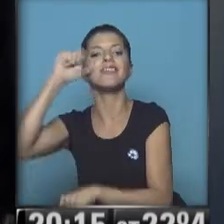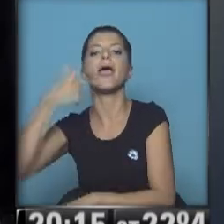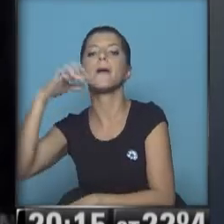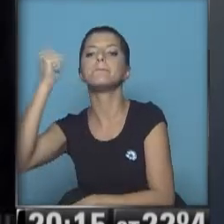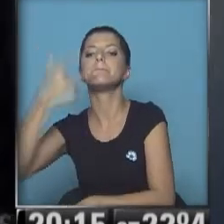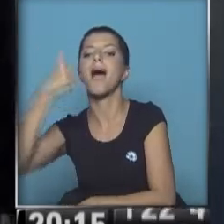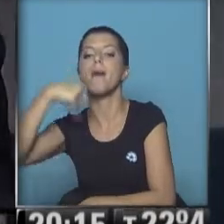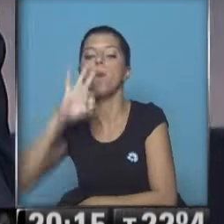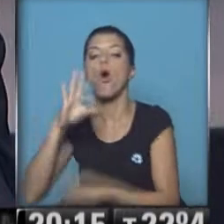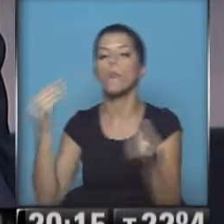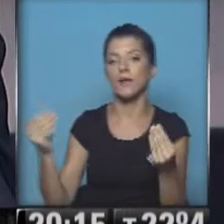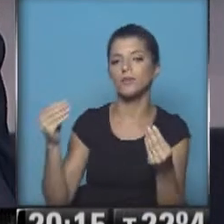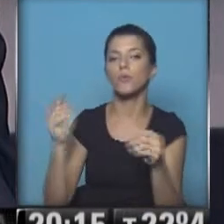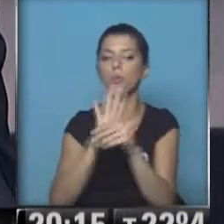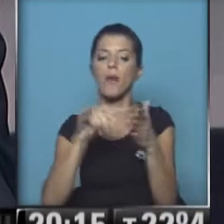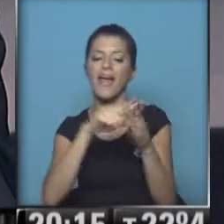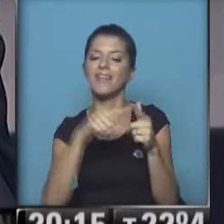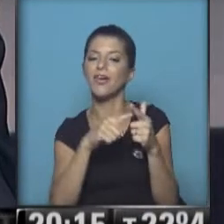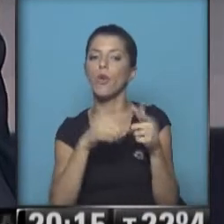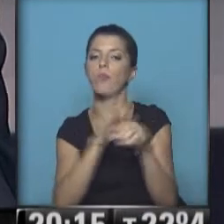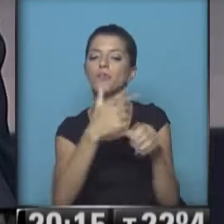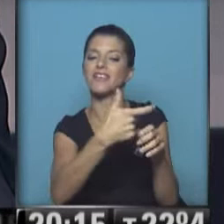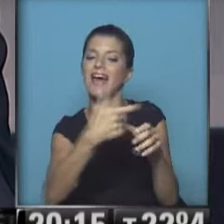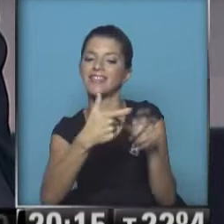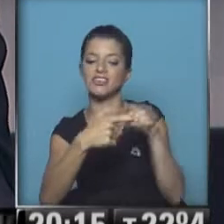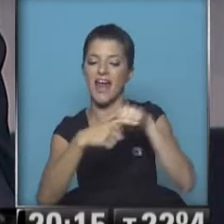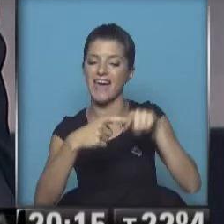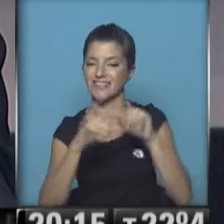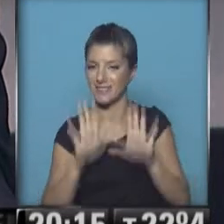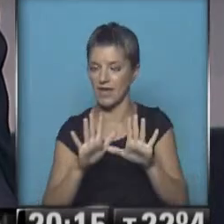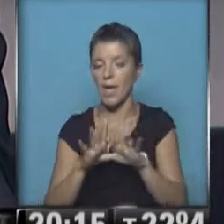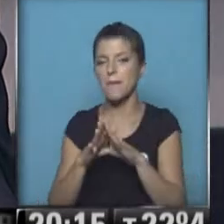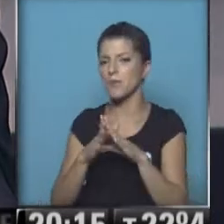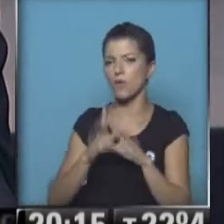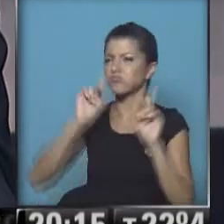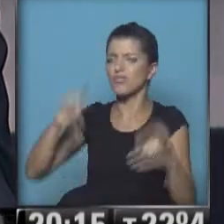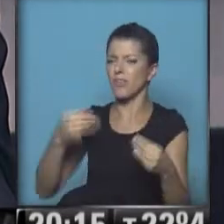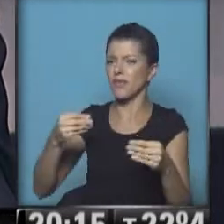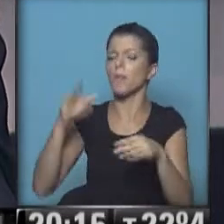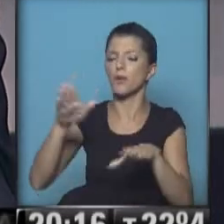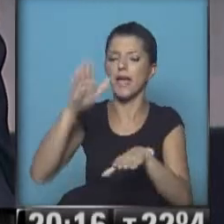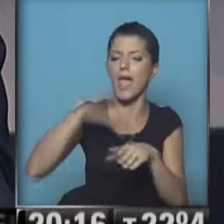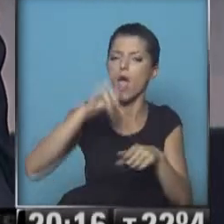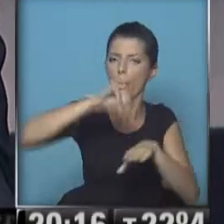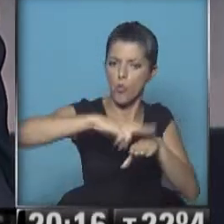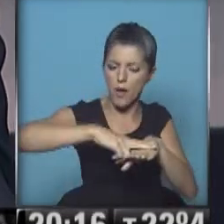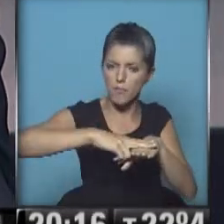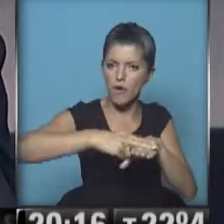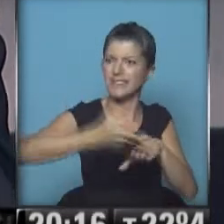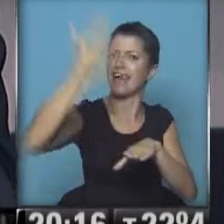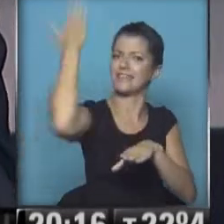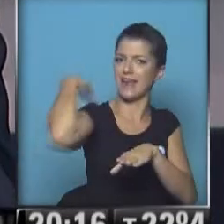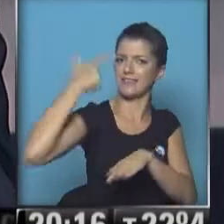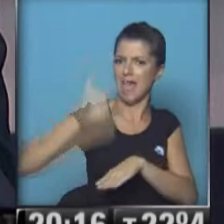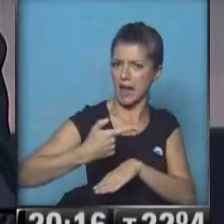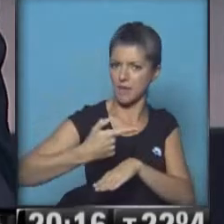posición del dedo como si hubiera gatillado pero esto lo explicaba muy bien porque el arma terminó detrás del cuerpo de nisman si